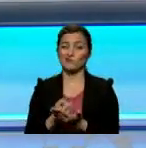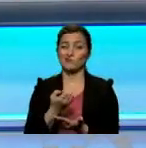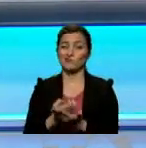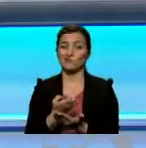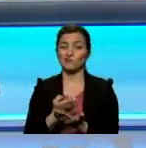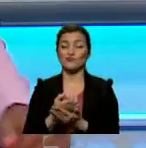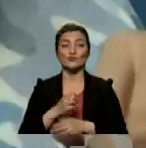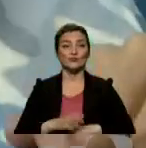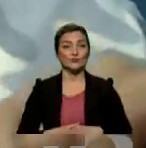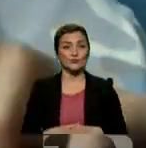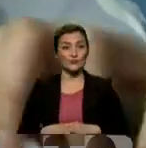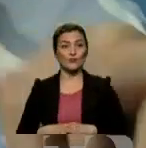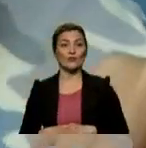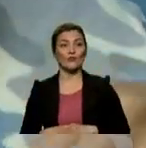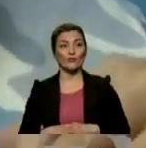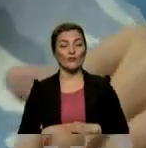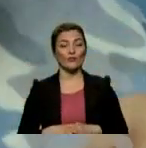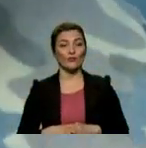económicos.